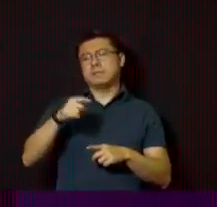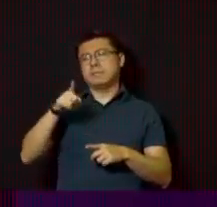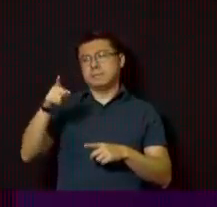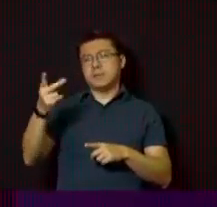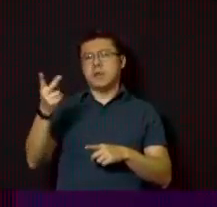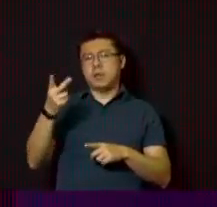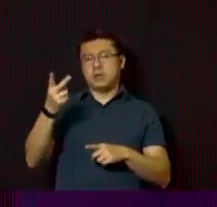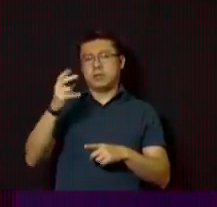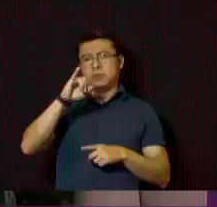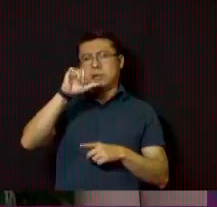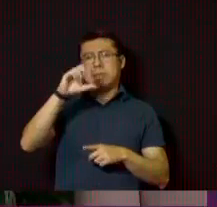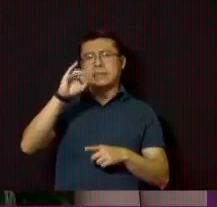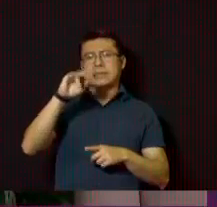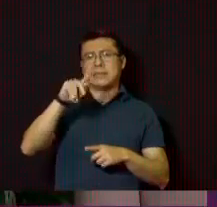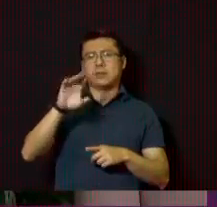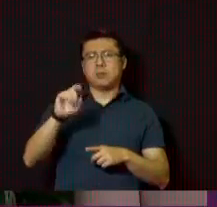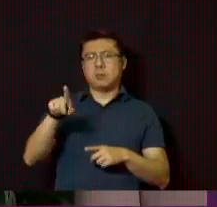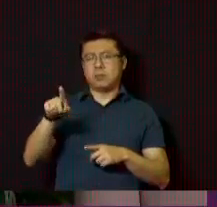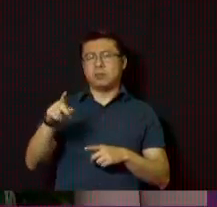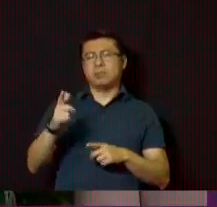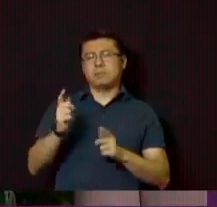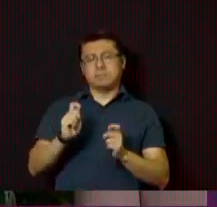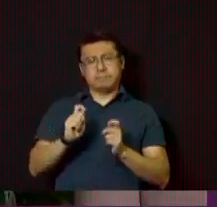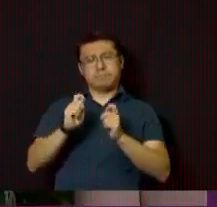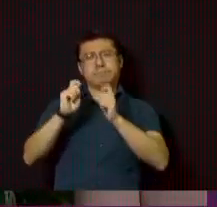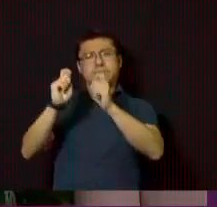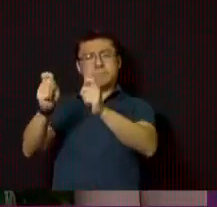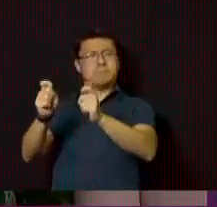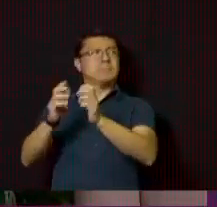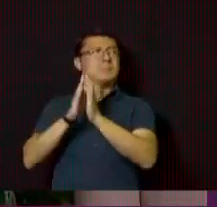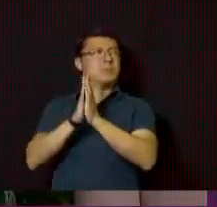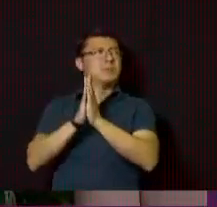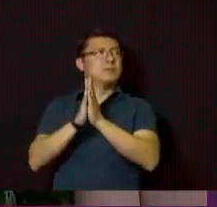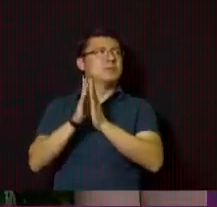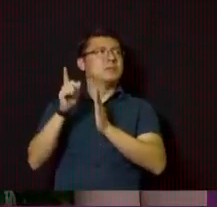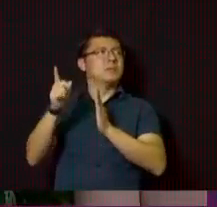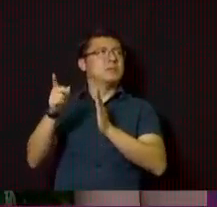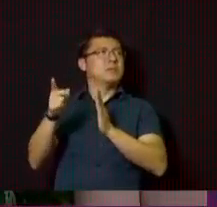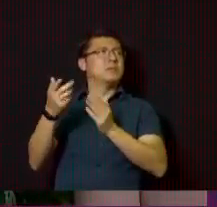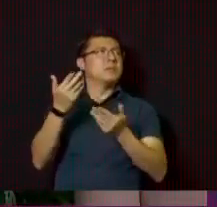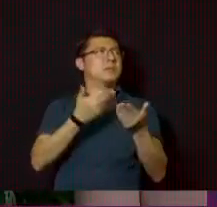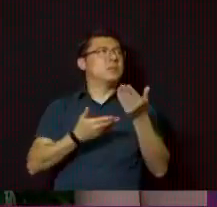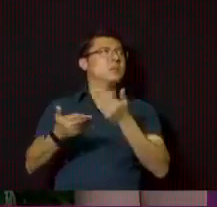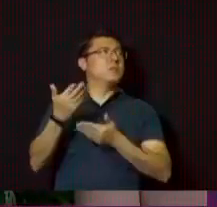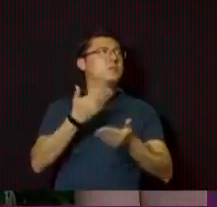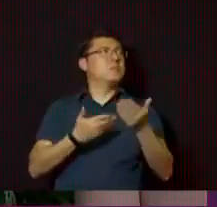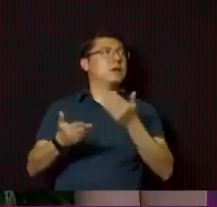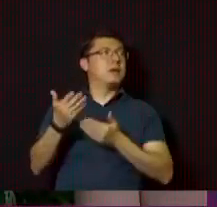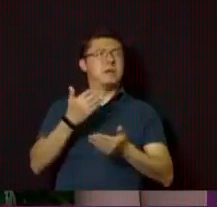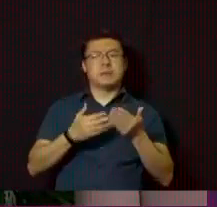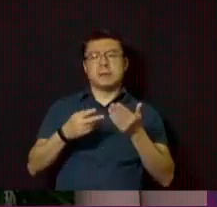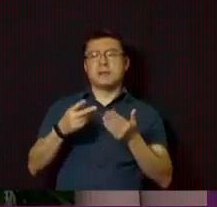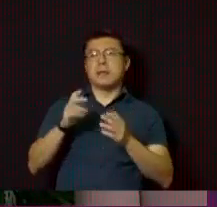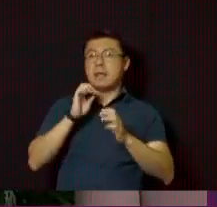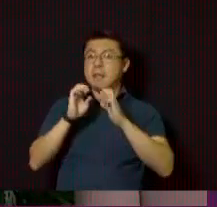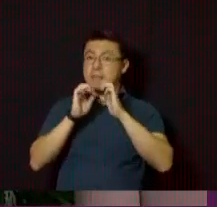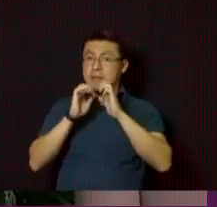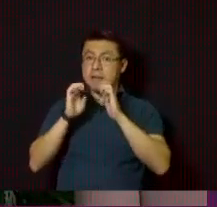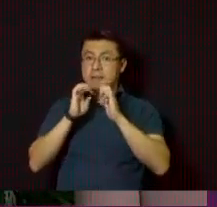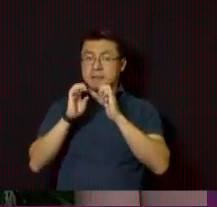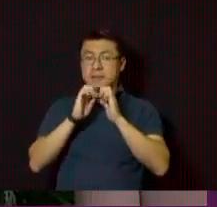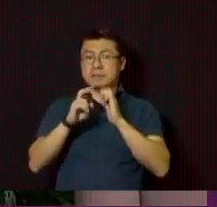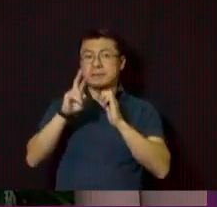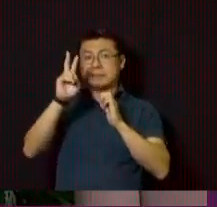estar en esta charla. Les doy el cue para que compartan. Tiene una entrevista a Mauri con Jacinto que va a estar